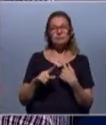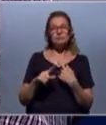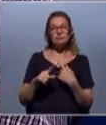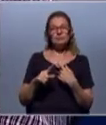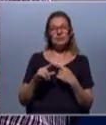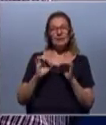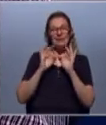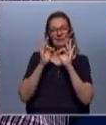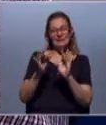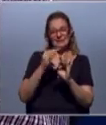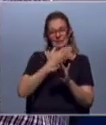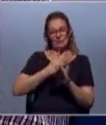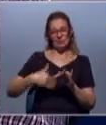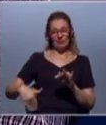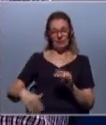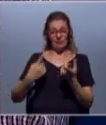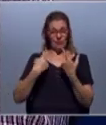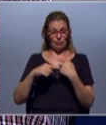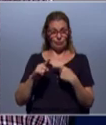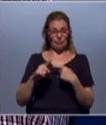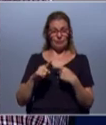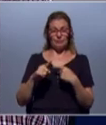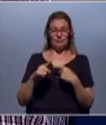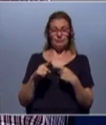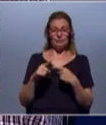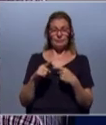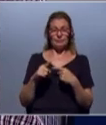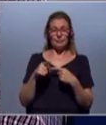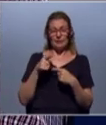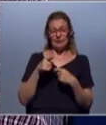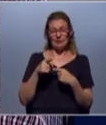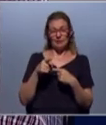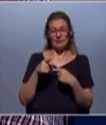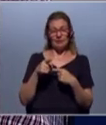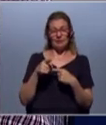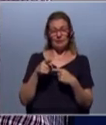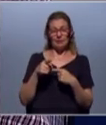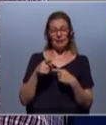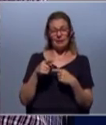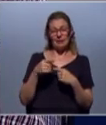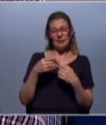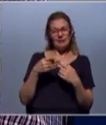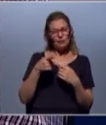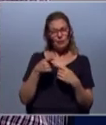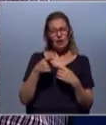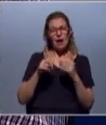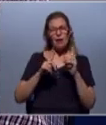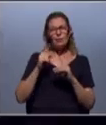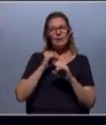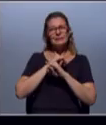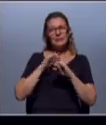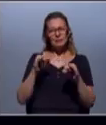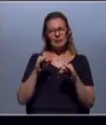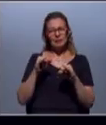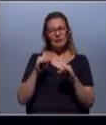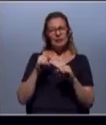ahora llega a la presidencia entonces esto es esas iniciativas locales van a terminar si